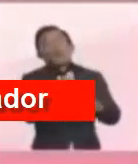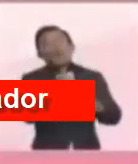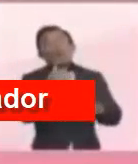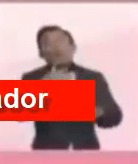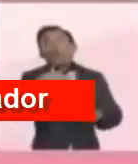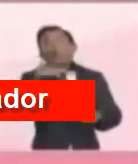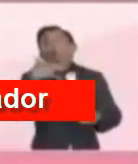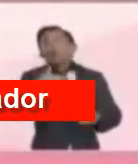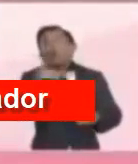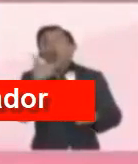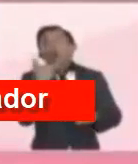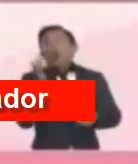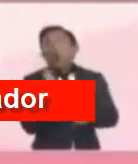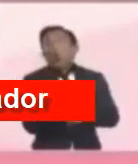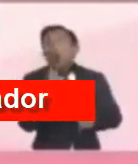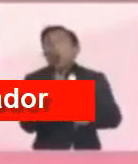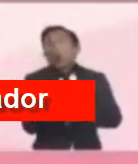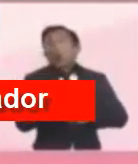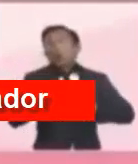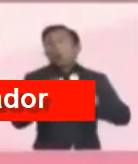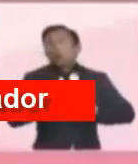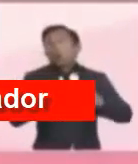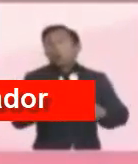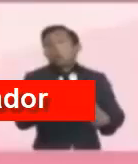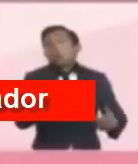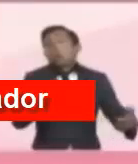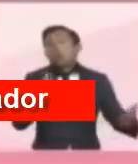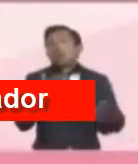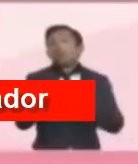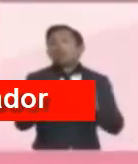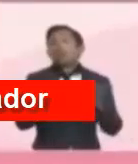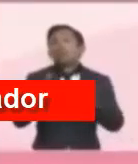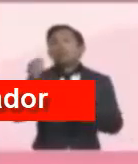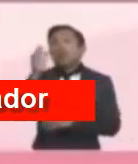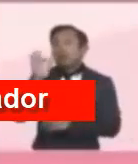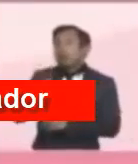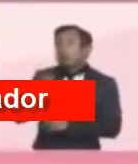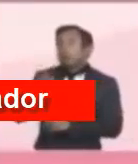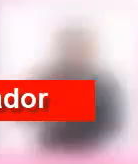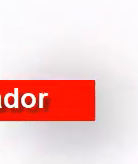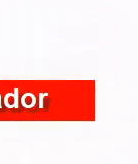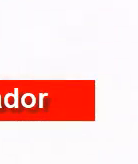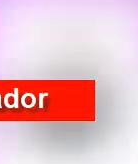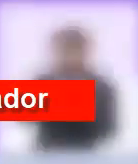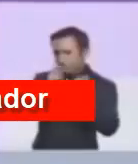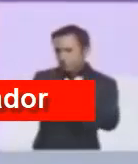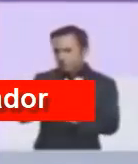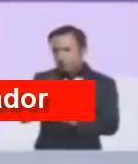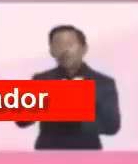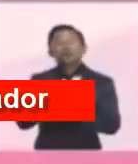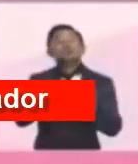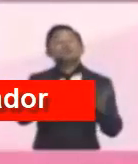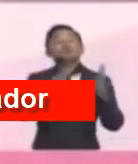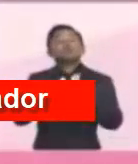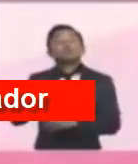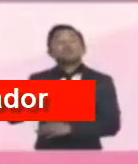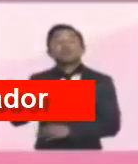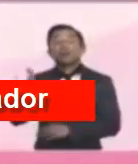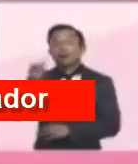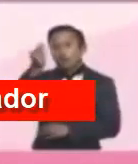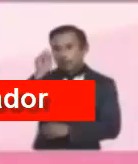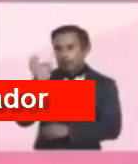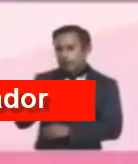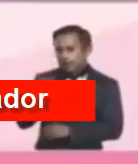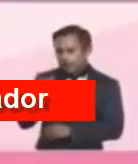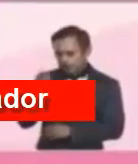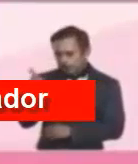soltó Enrique Peña Nieto. La invitación es aquí a que quienes hoy nos escuchan no compren estas falsedades y estas